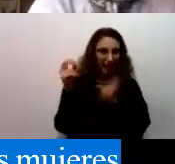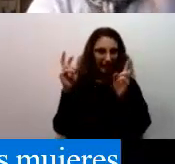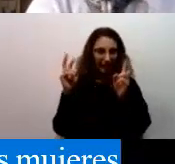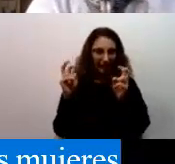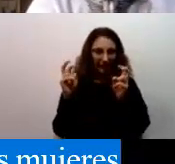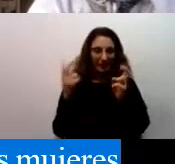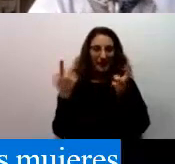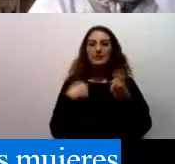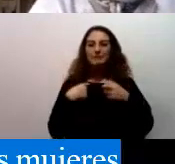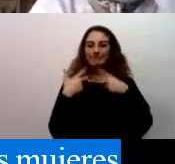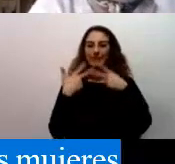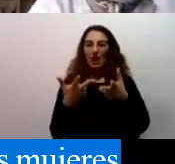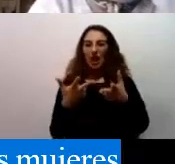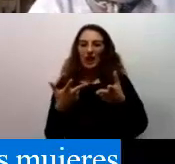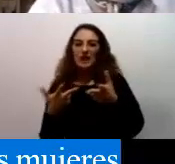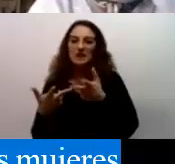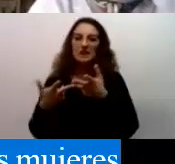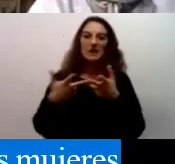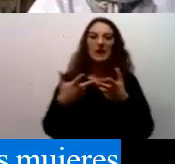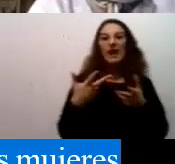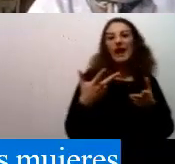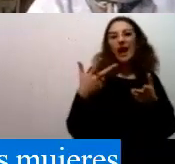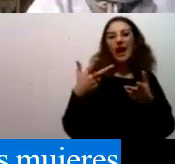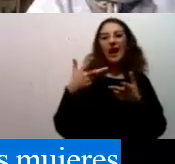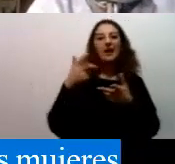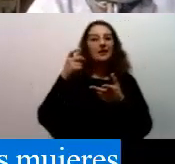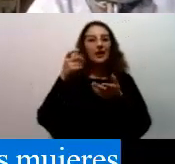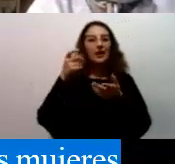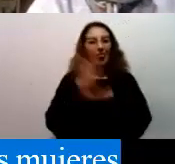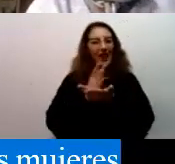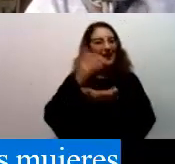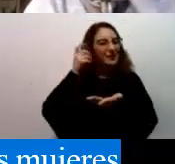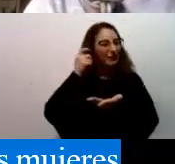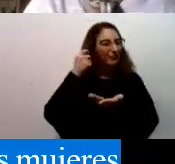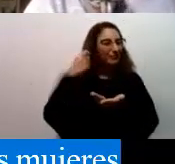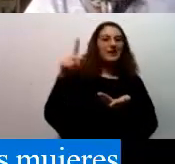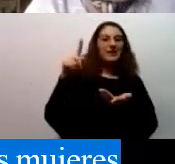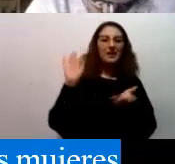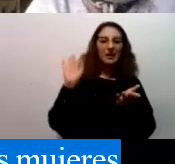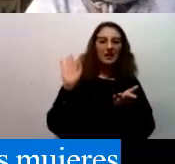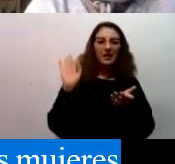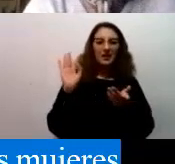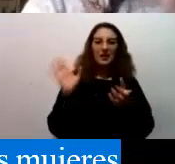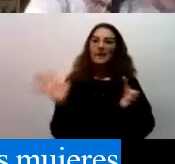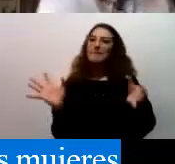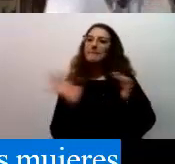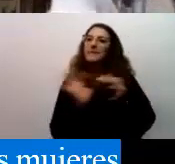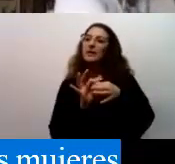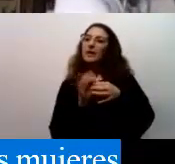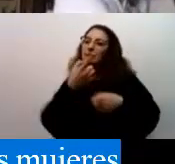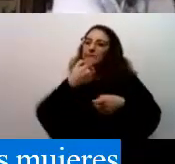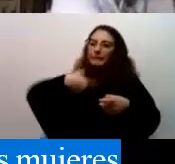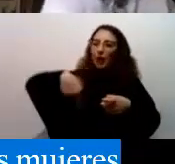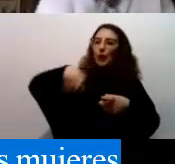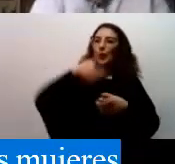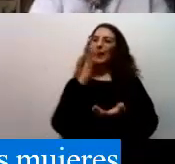quiero referir a la conquista de derechos que tienen que ver con nuestros derechos,